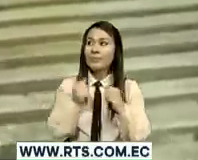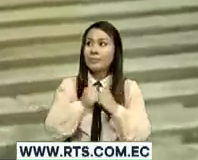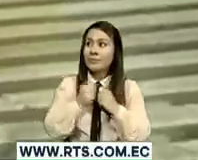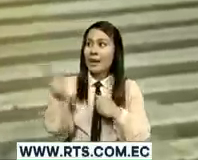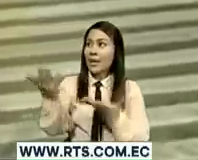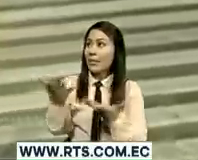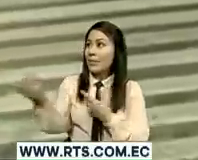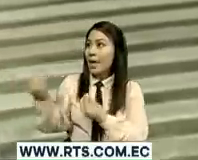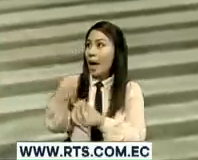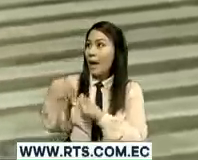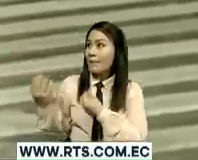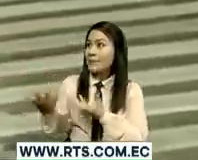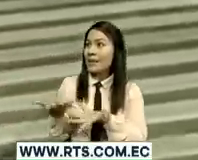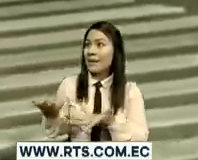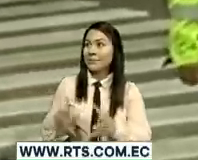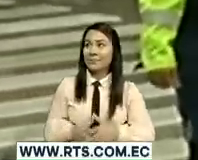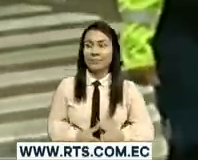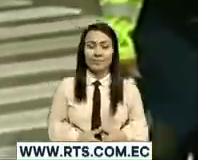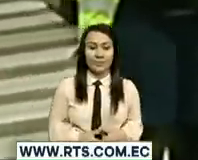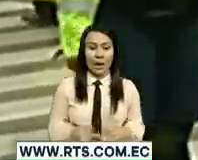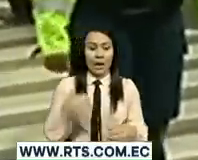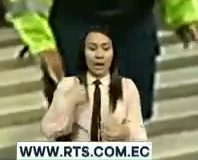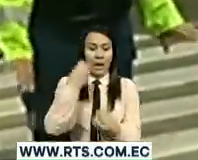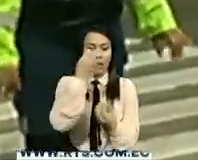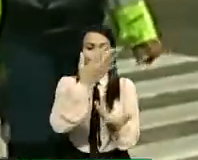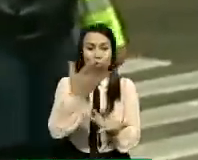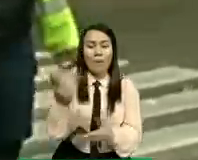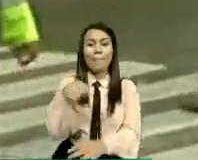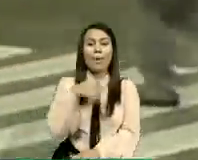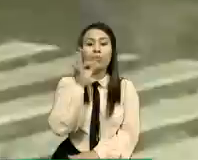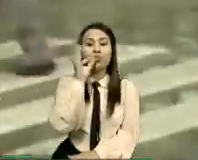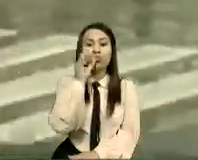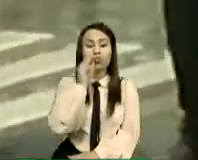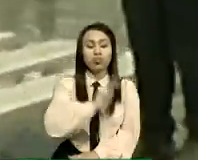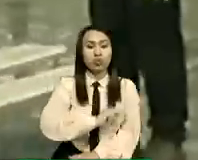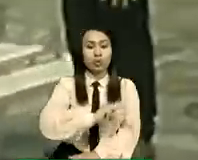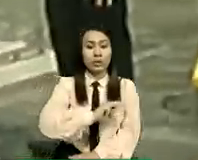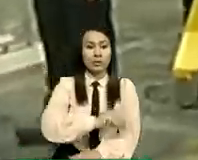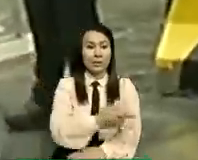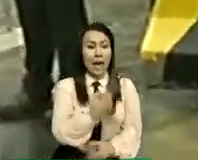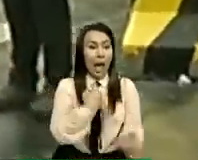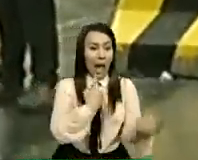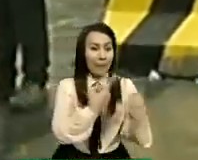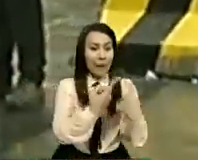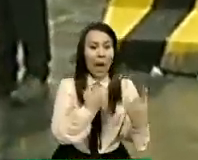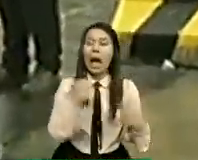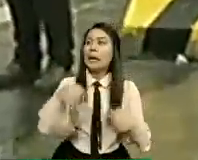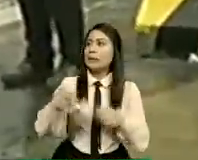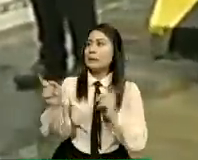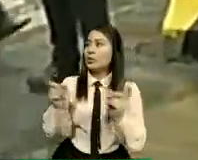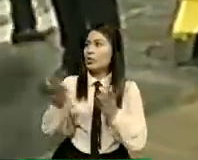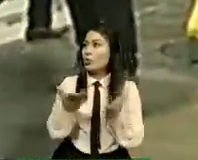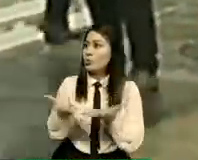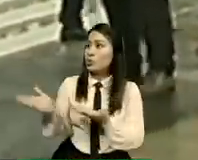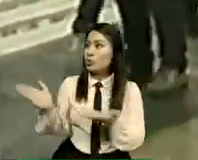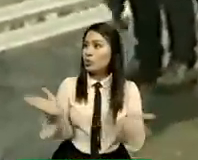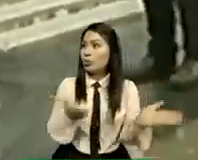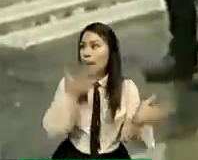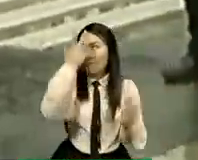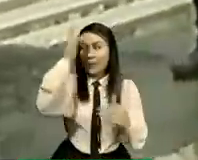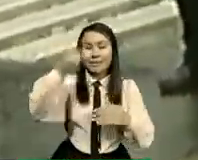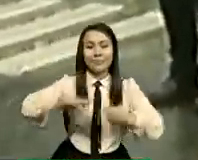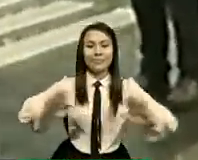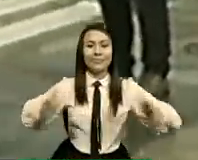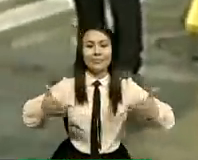contratiempos. Les informamos que la ATM continúa reorganizando el tránsito vehicular, especialmente en